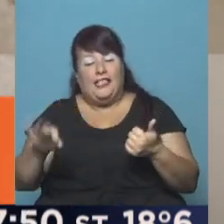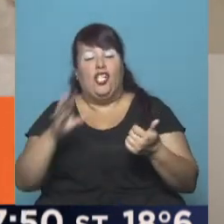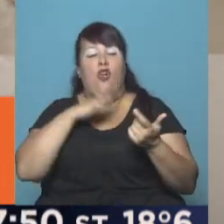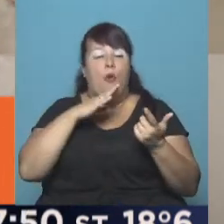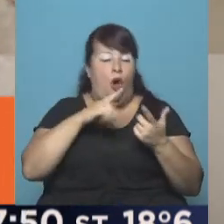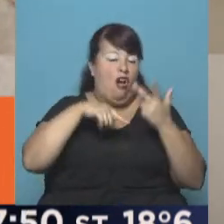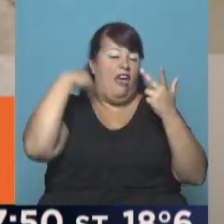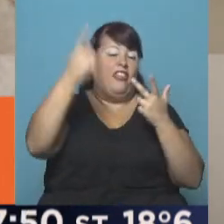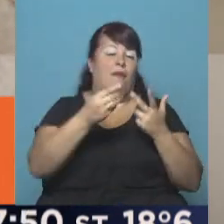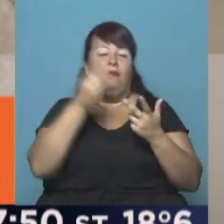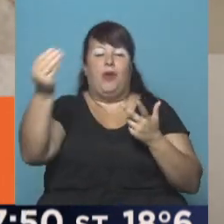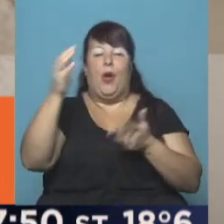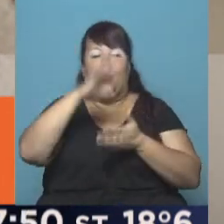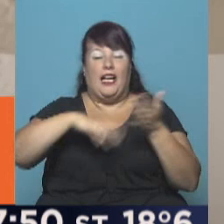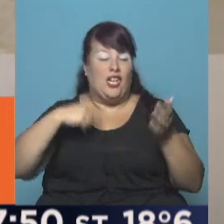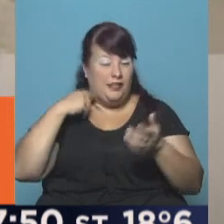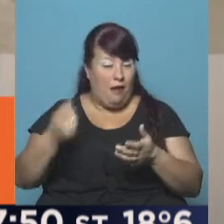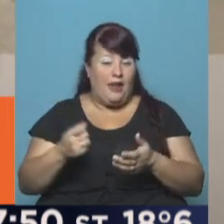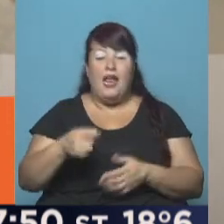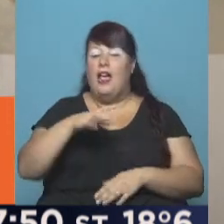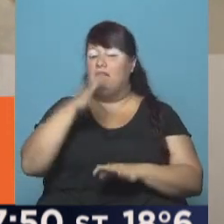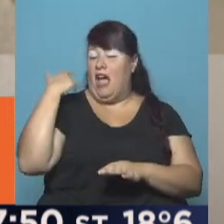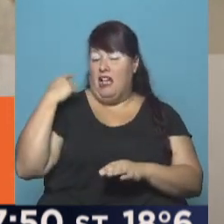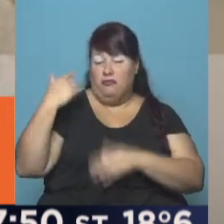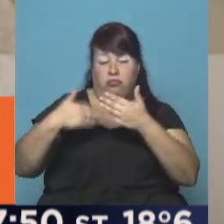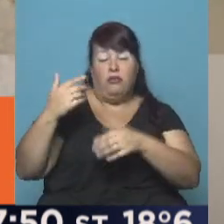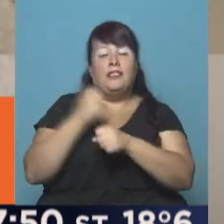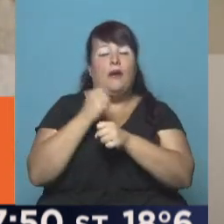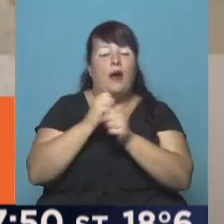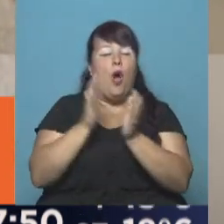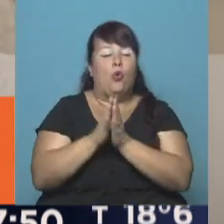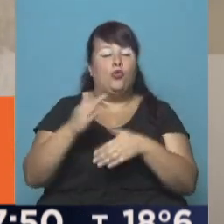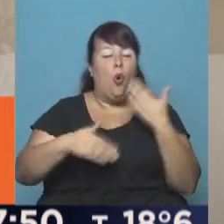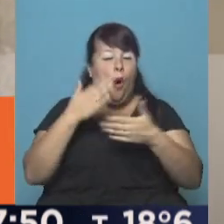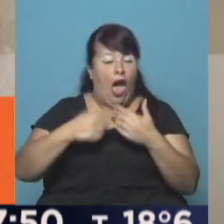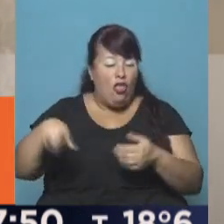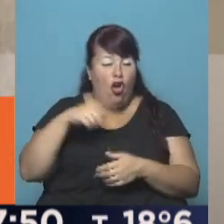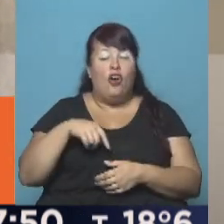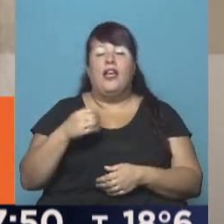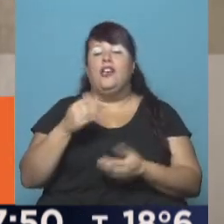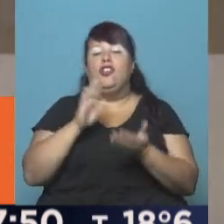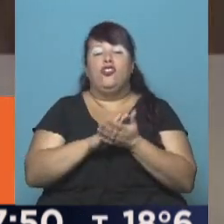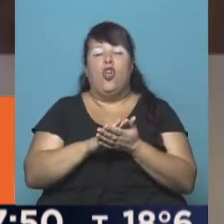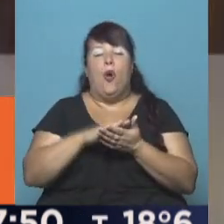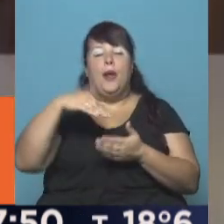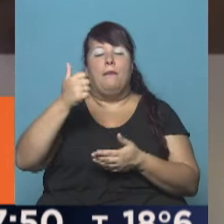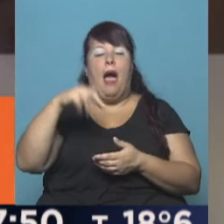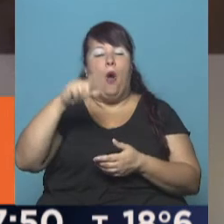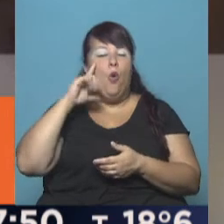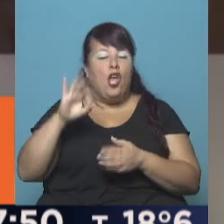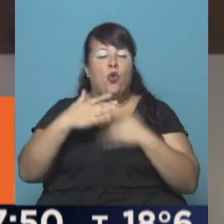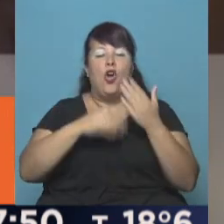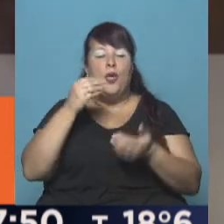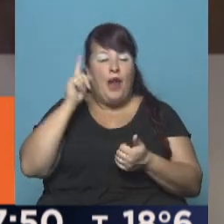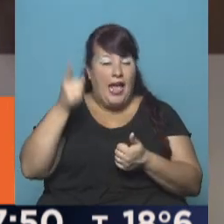época y posterior pasó al barcelona de españa últimamente trabajaba con jugadores que tienen que ver con federico mancuello o bien el fútbol